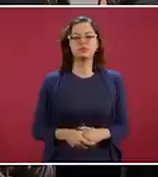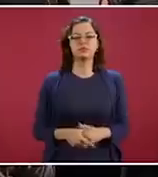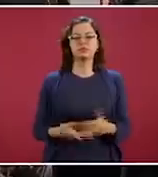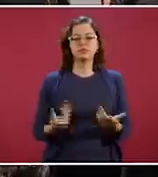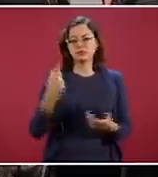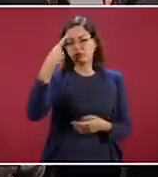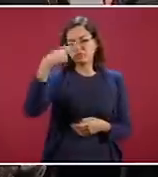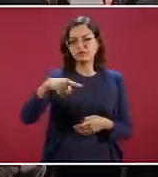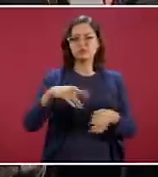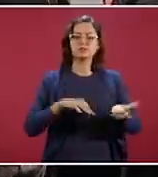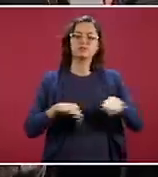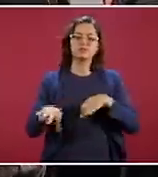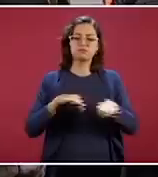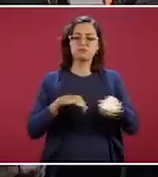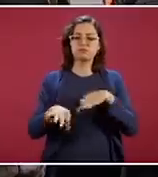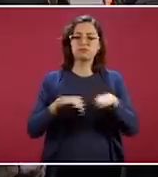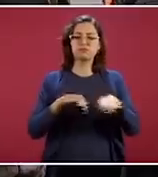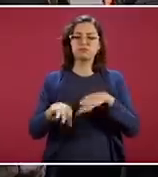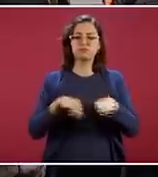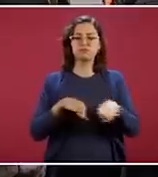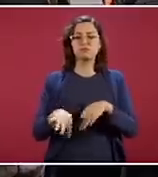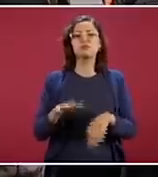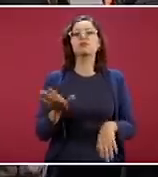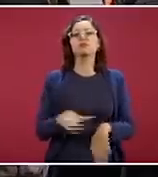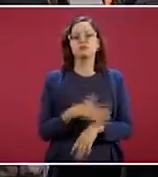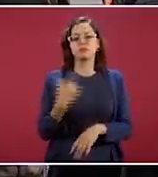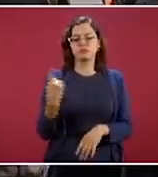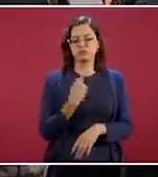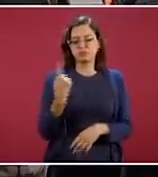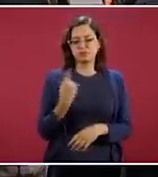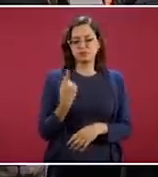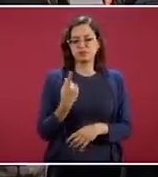trabajen, porque también